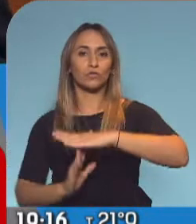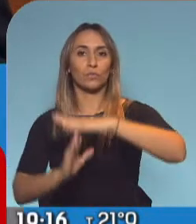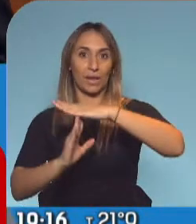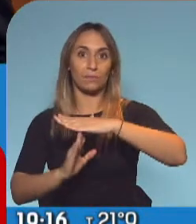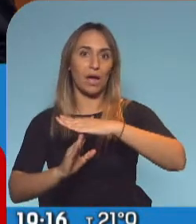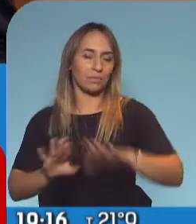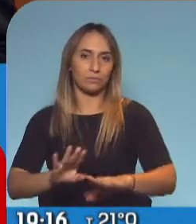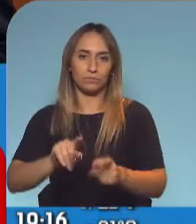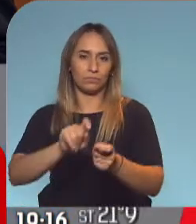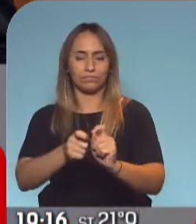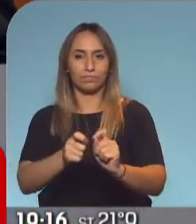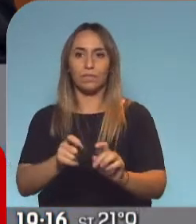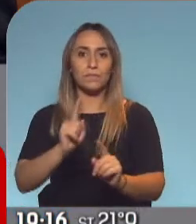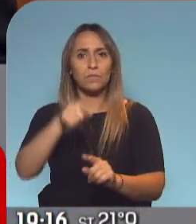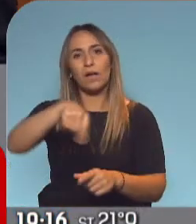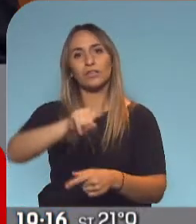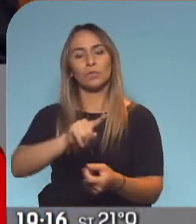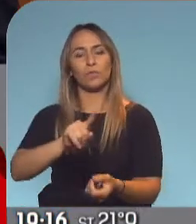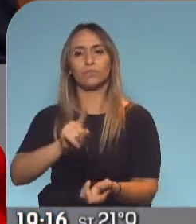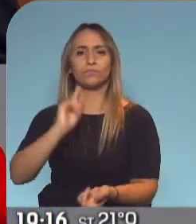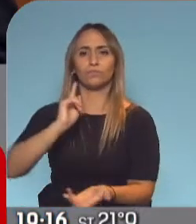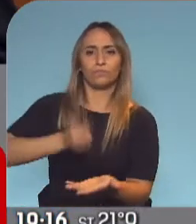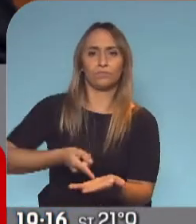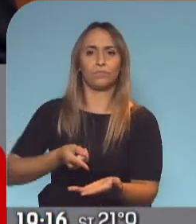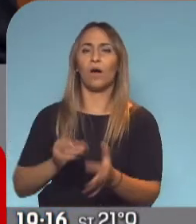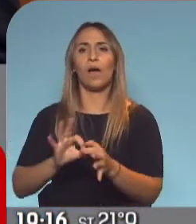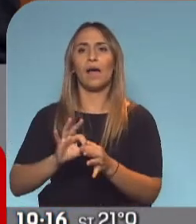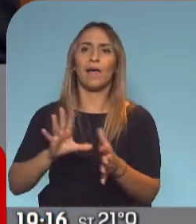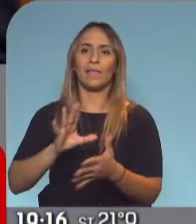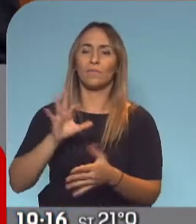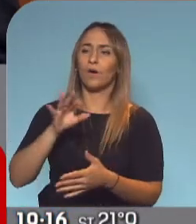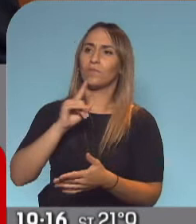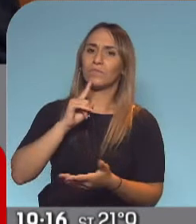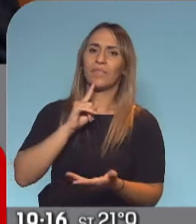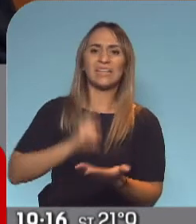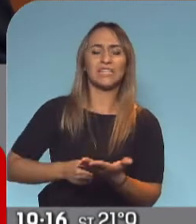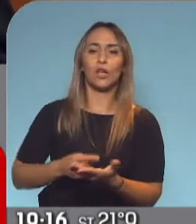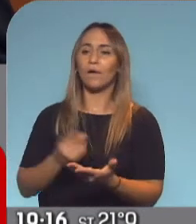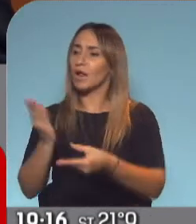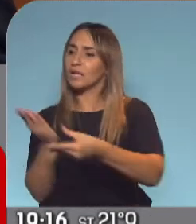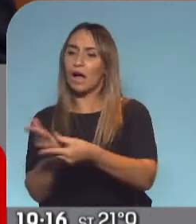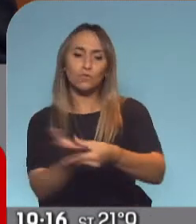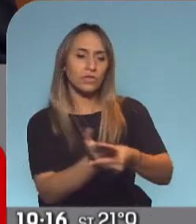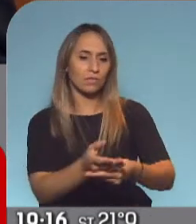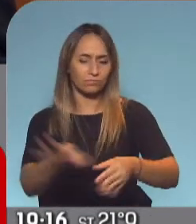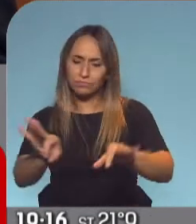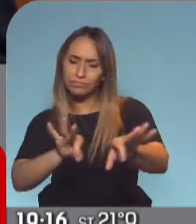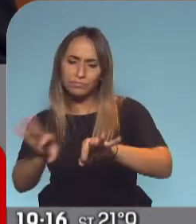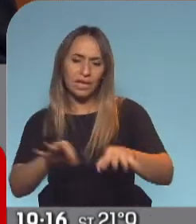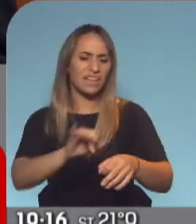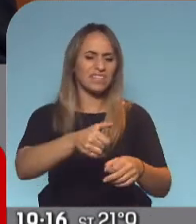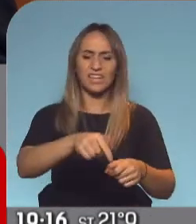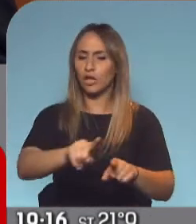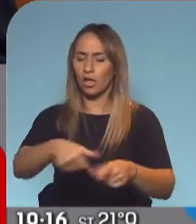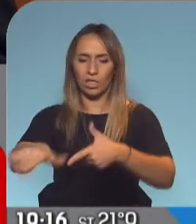esta arbitrariedad de decidir por la libre elección qué causas trata y qué causas no, y la otra es terminar con un interinato que se